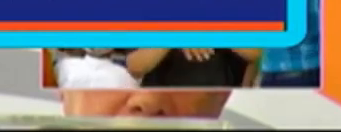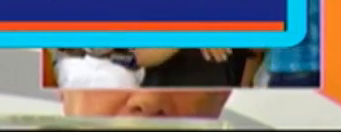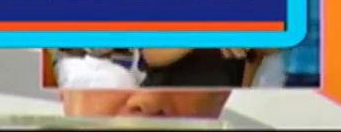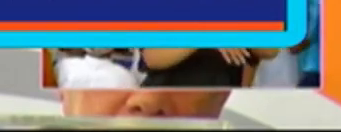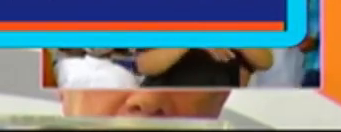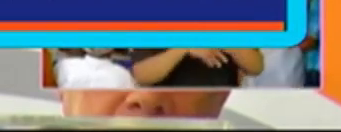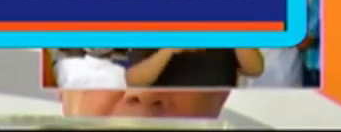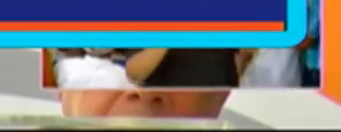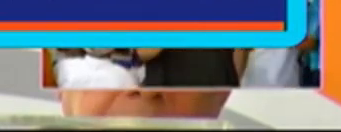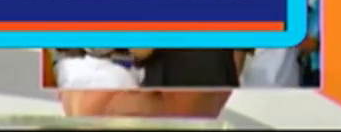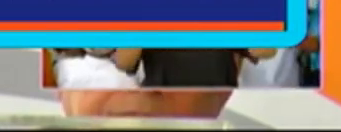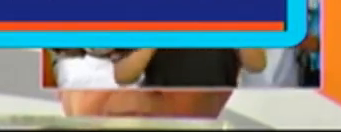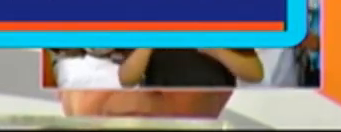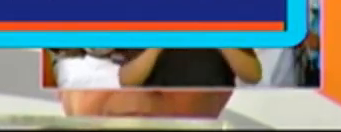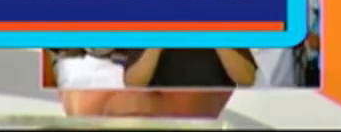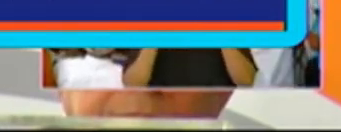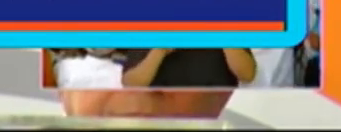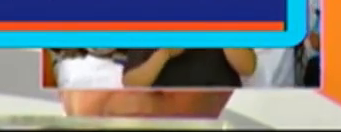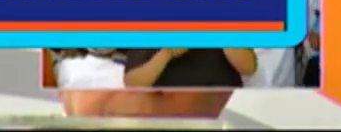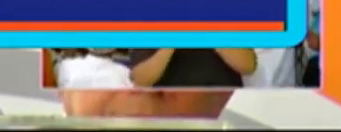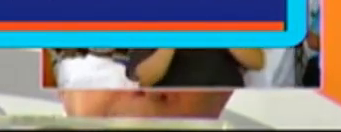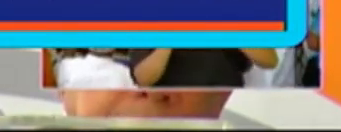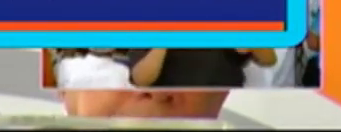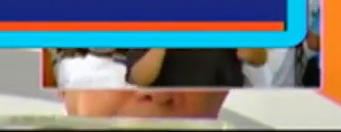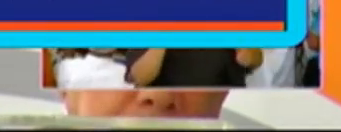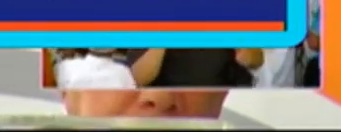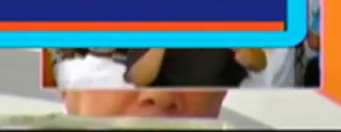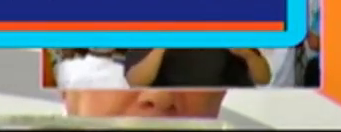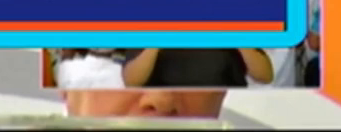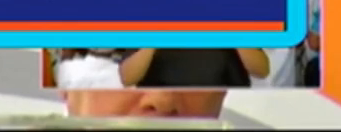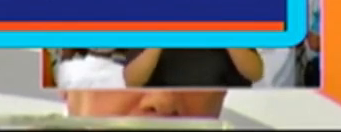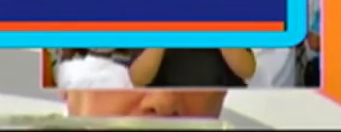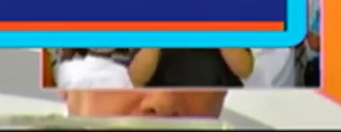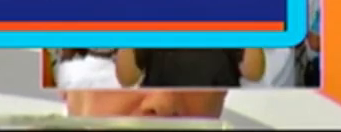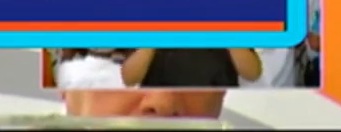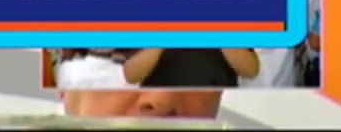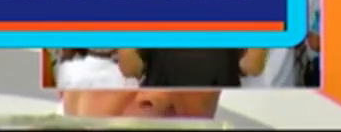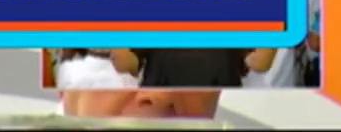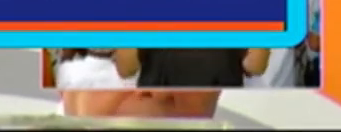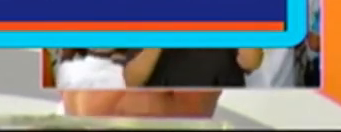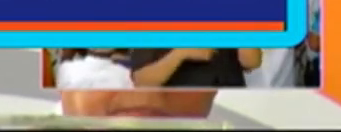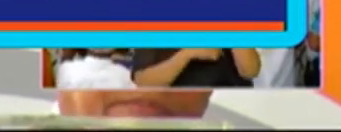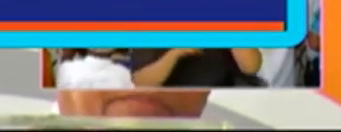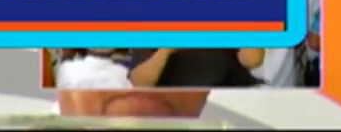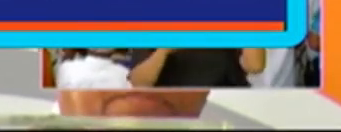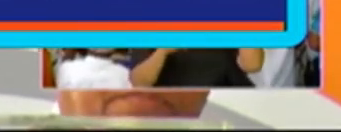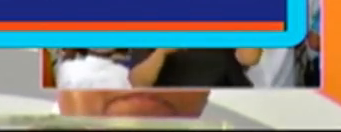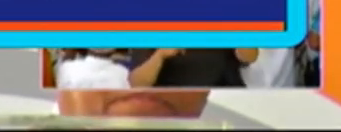como ciudadano o quedarnos en el camino. La educación nos abre las puertas y nos garantiza un mejor